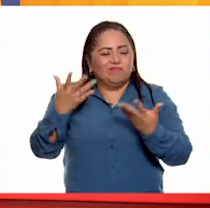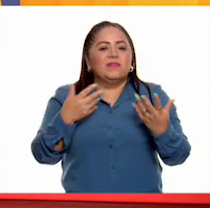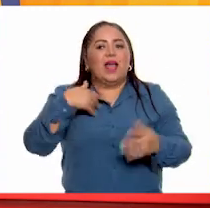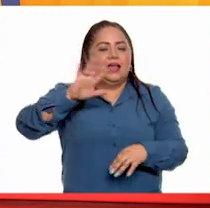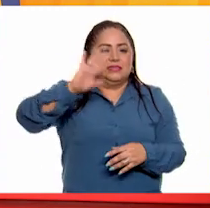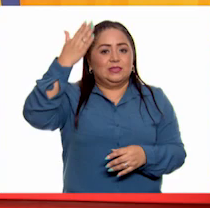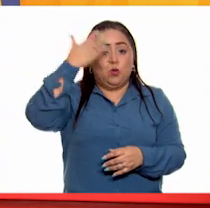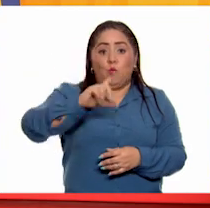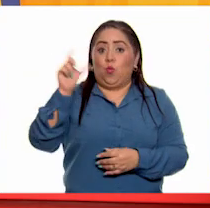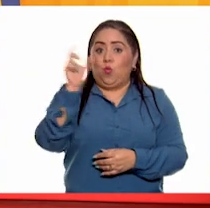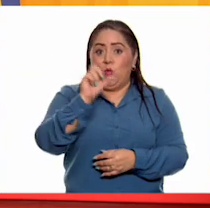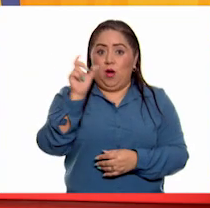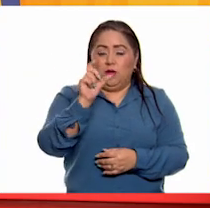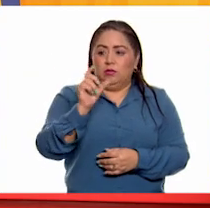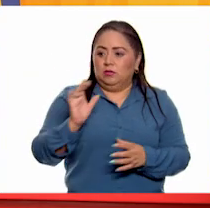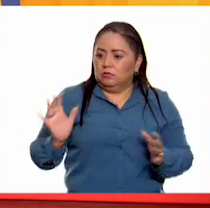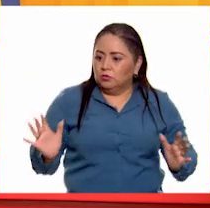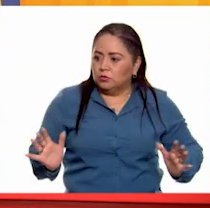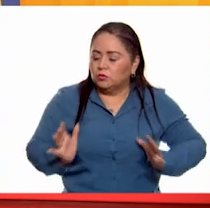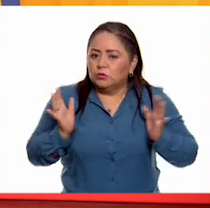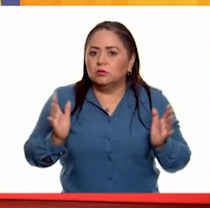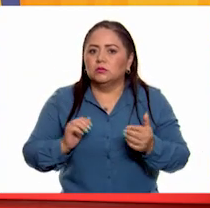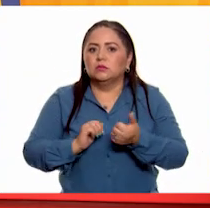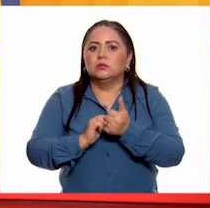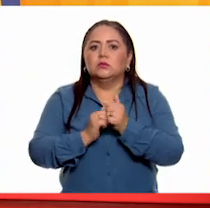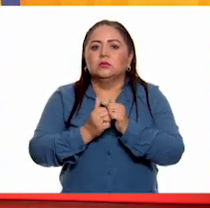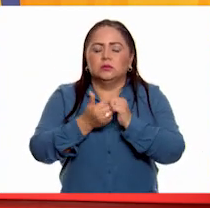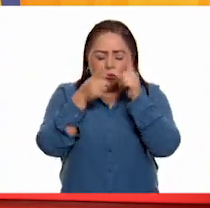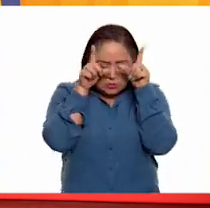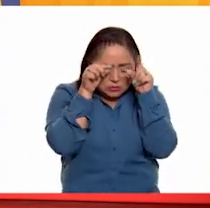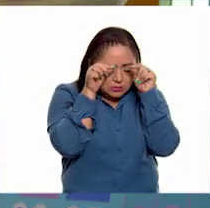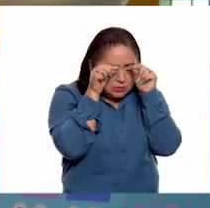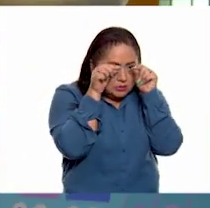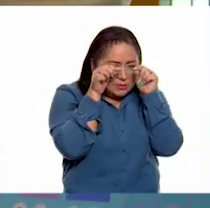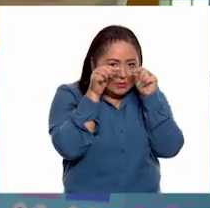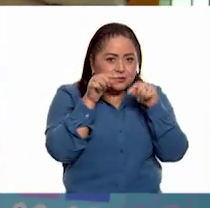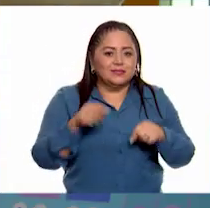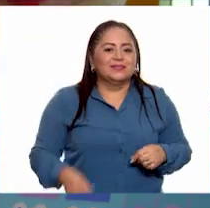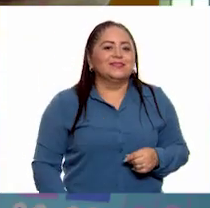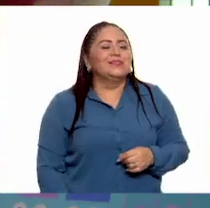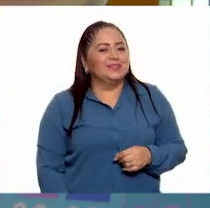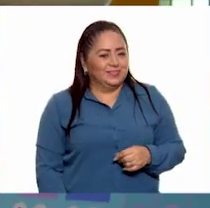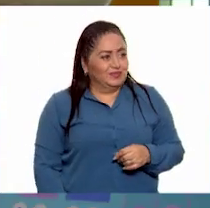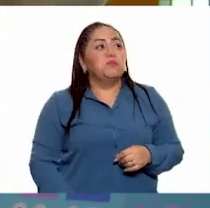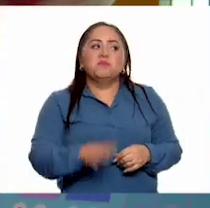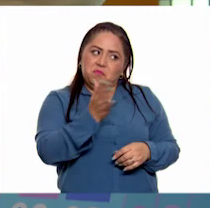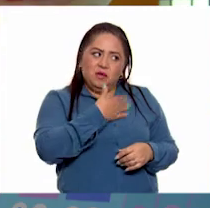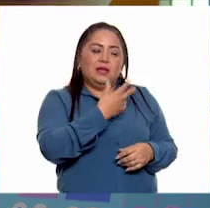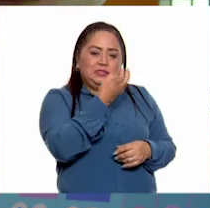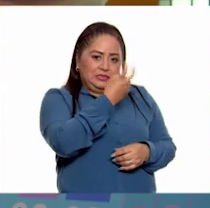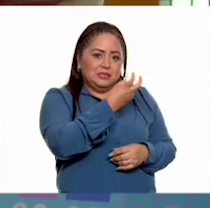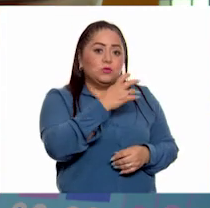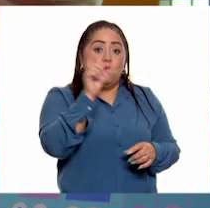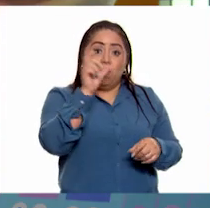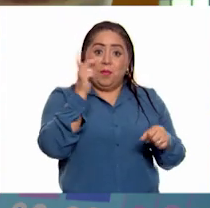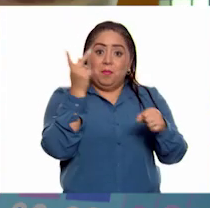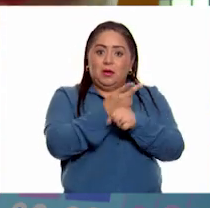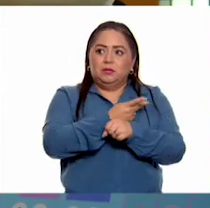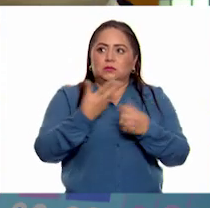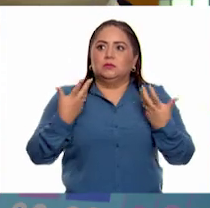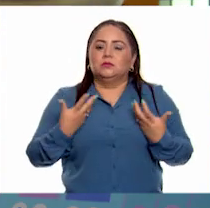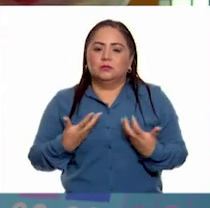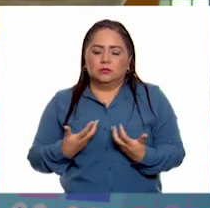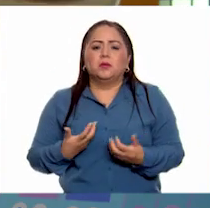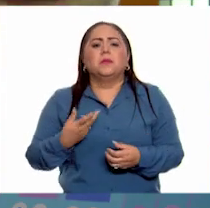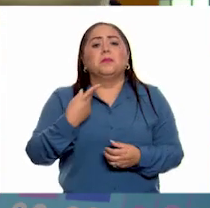ya sé, cuando algo te asusta y te hace cerrar los ojos, ¿eh? Bueno, sí, eso nos pasa cuando estamos